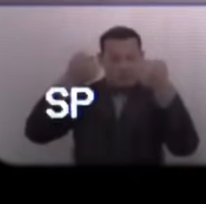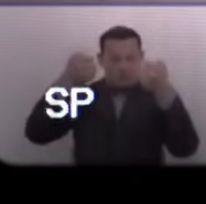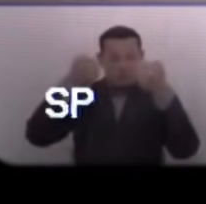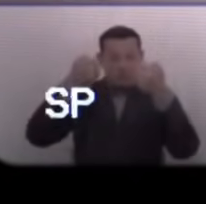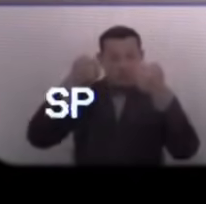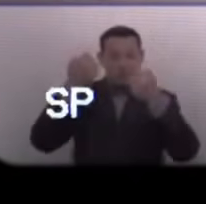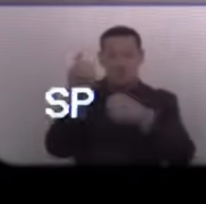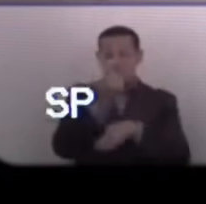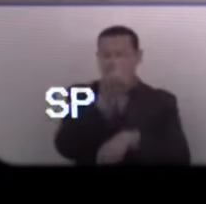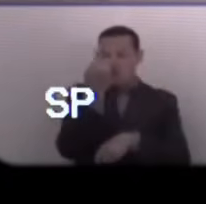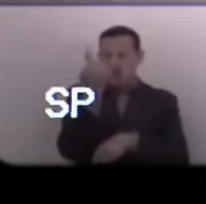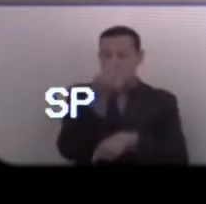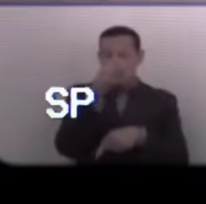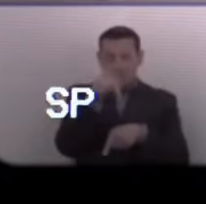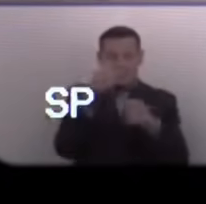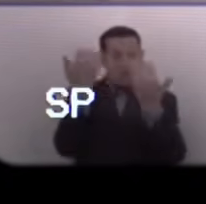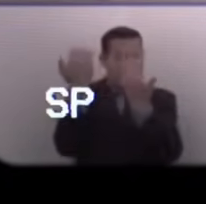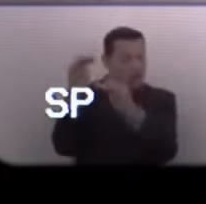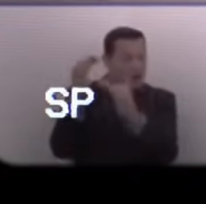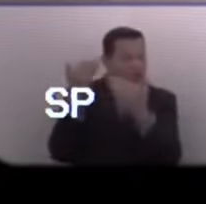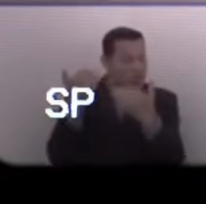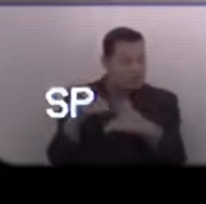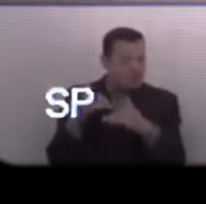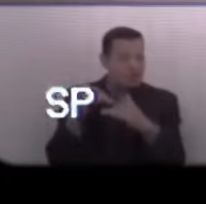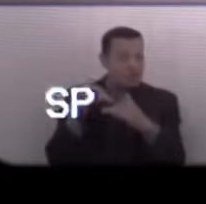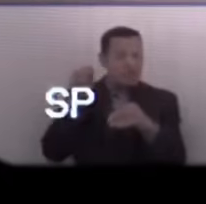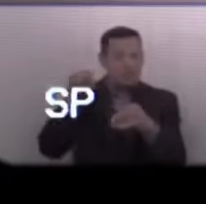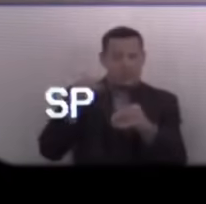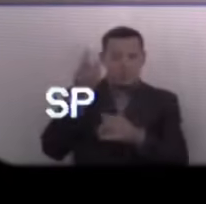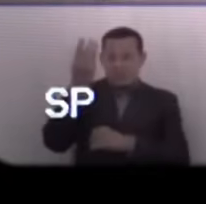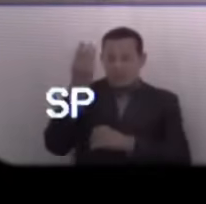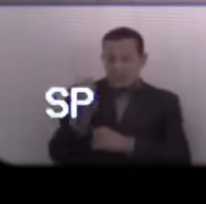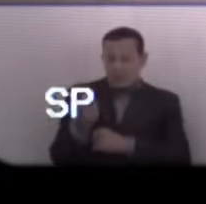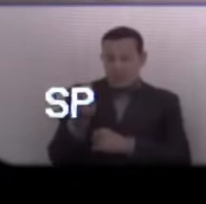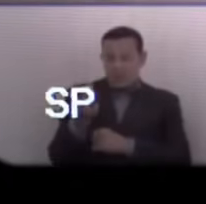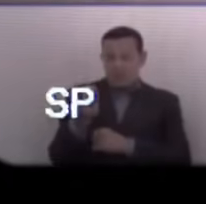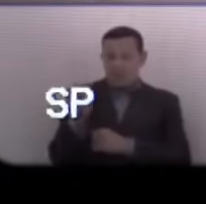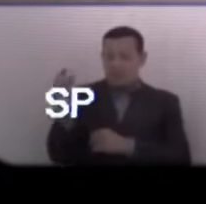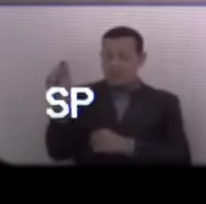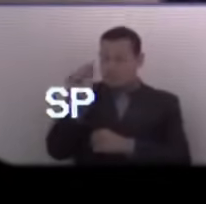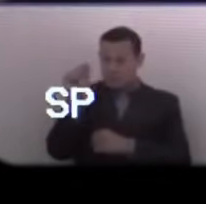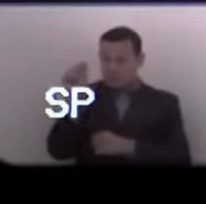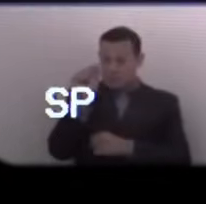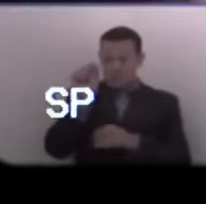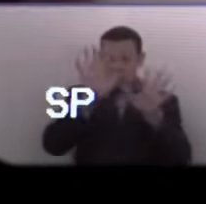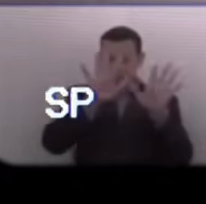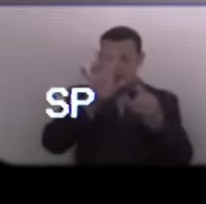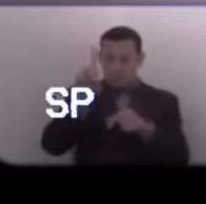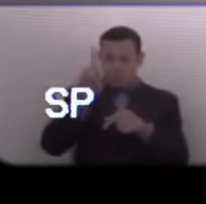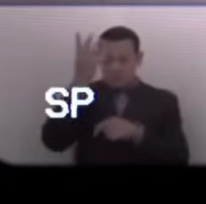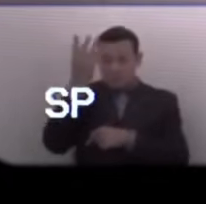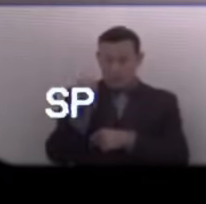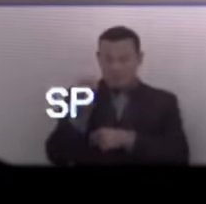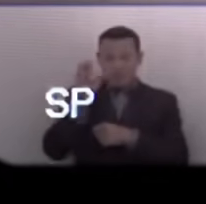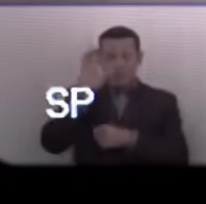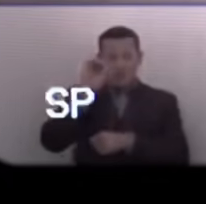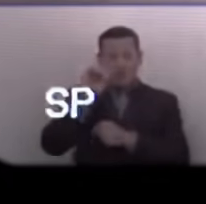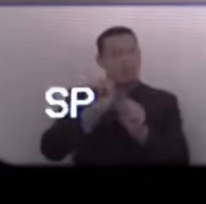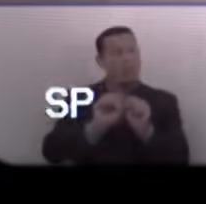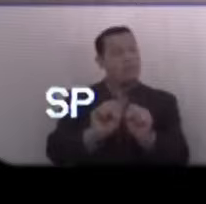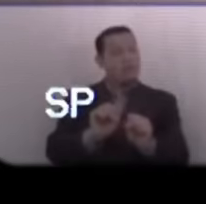Y solamente esa acción durante estos días nos ha dado 11 días con cero